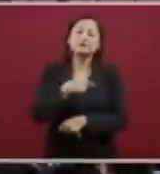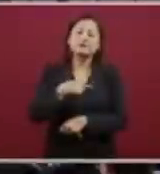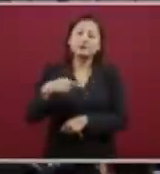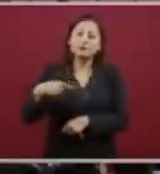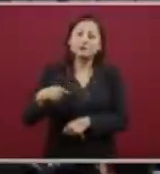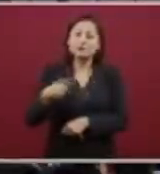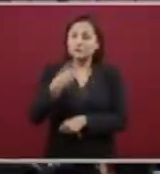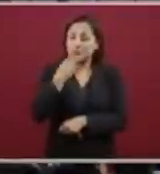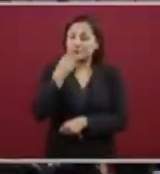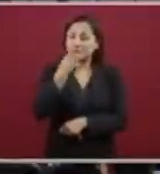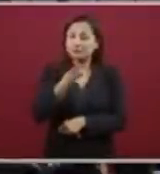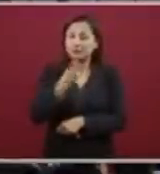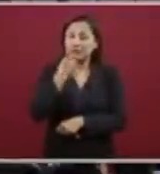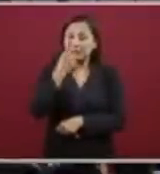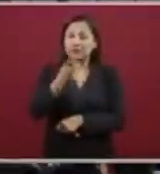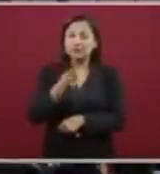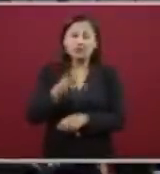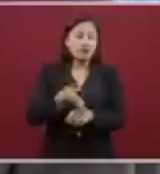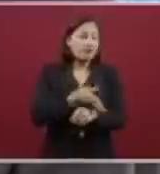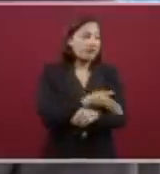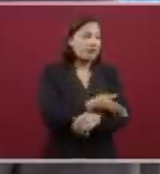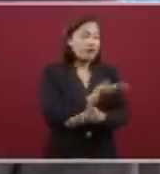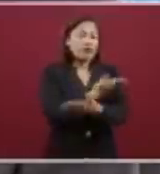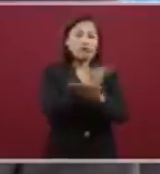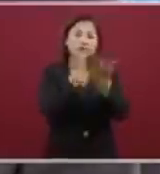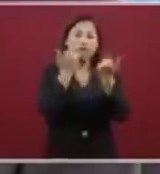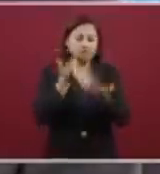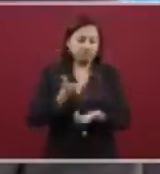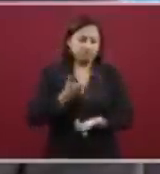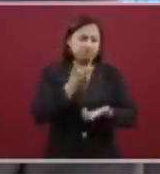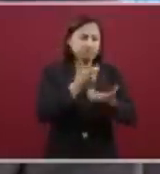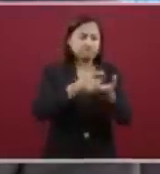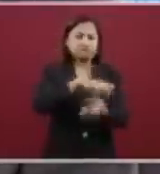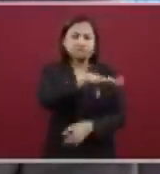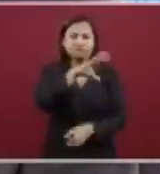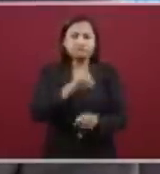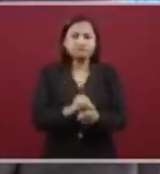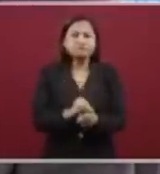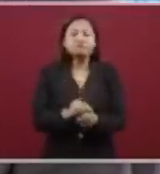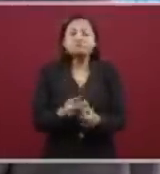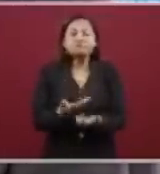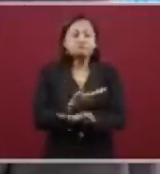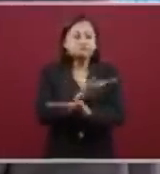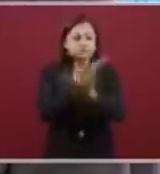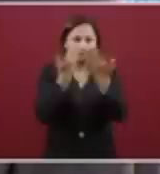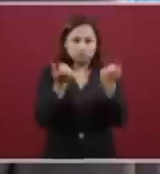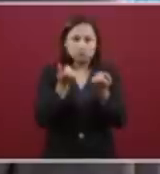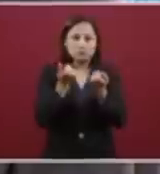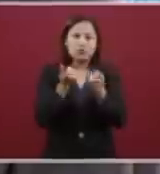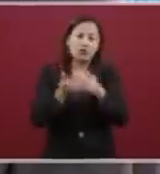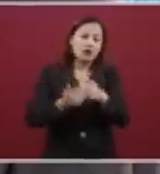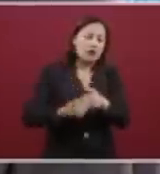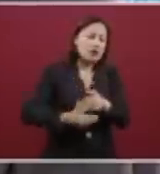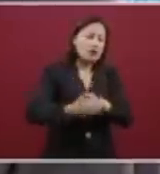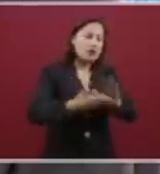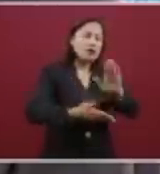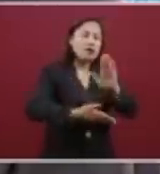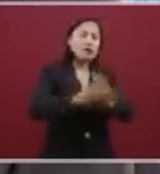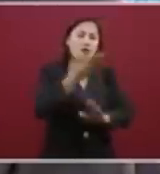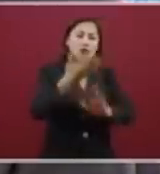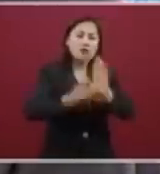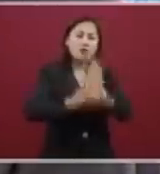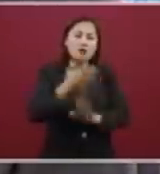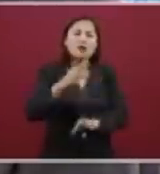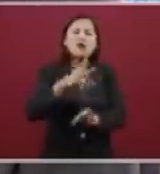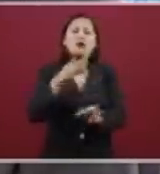no se sabía ni cuánto costaría el proyecto ni cuándo se podría terminar la obra que se trataba de un elefante blanco un pozo